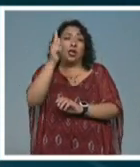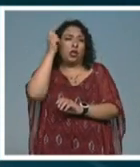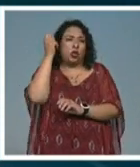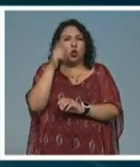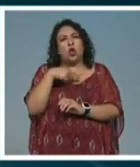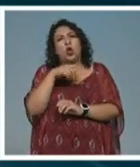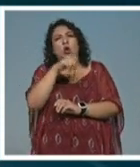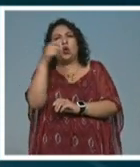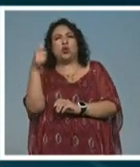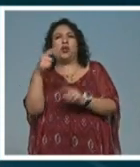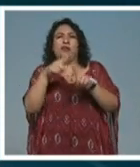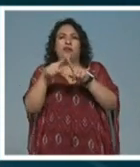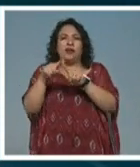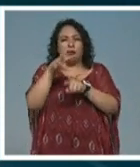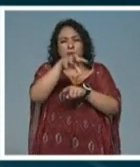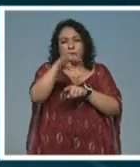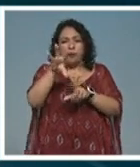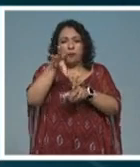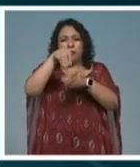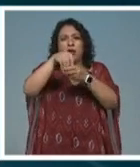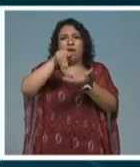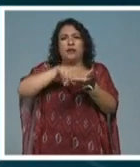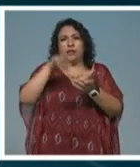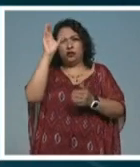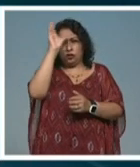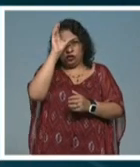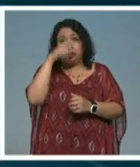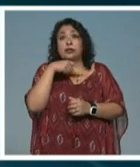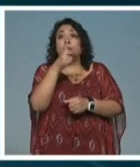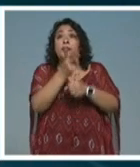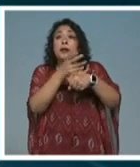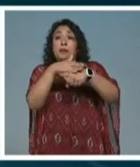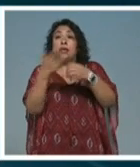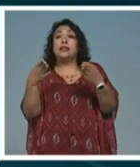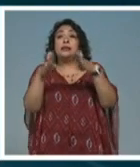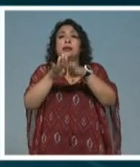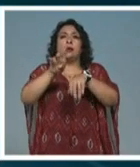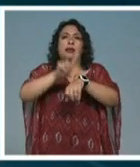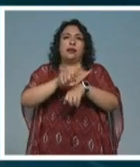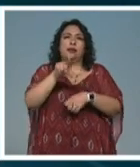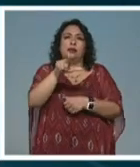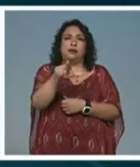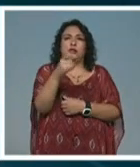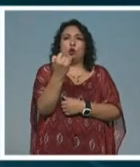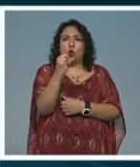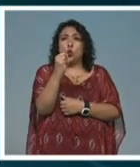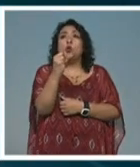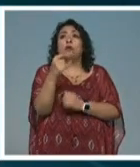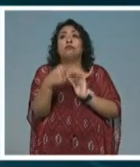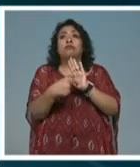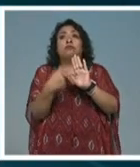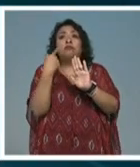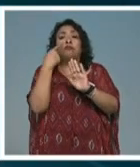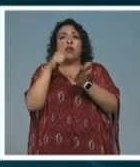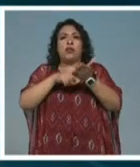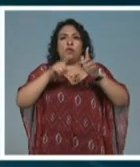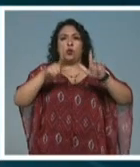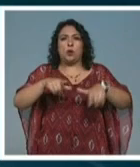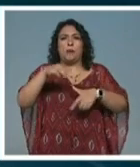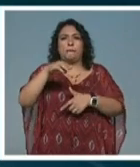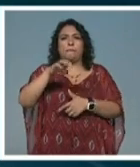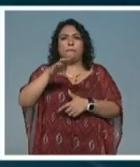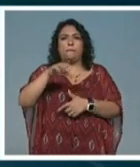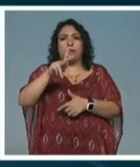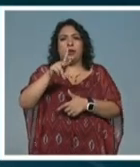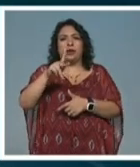otras áreas relacionadas de la ciencia. La convocatoria cierra el 17 de junio y está disponible en el portal de Merck